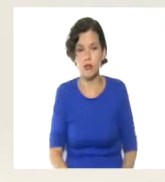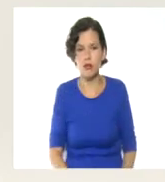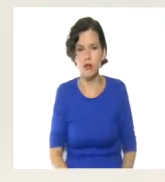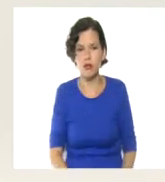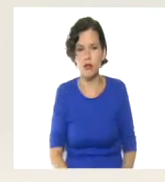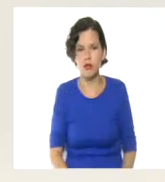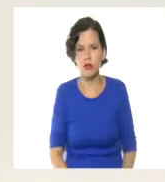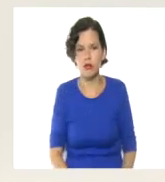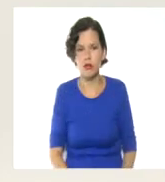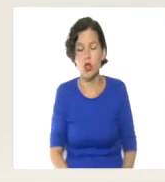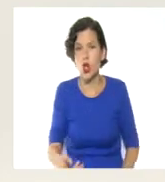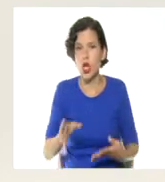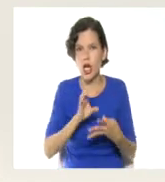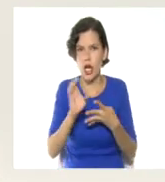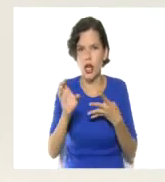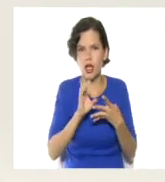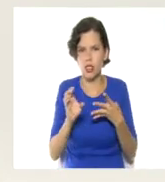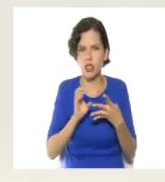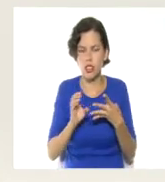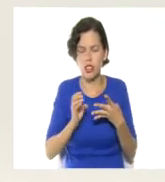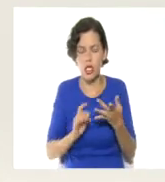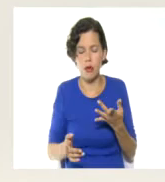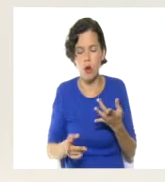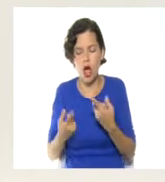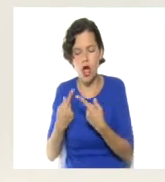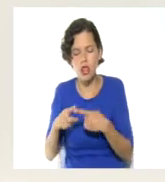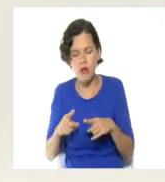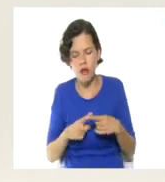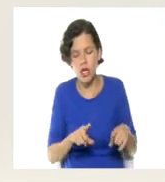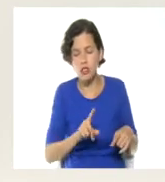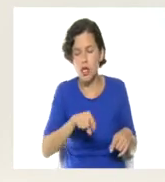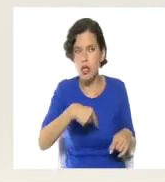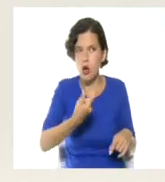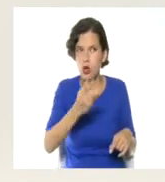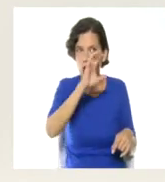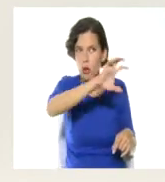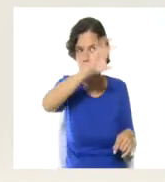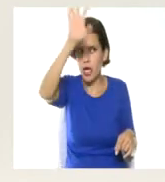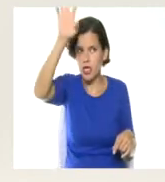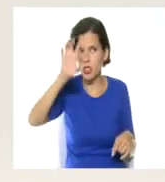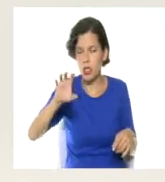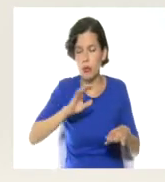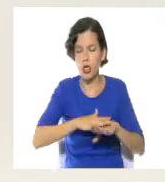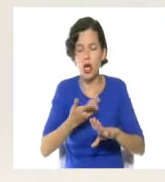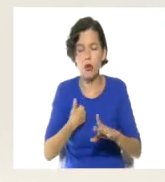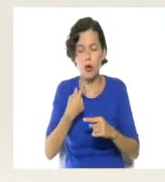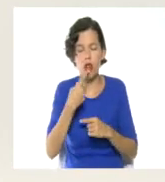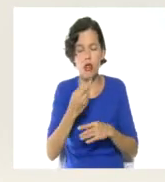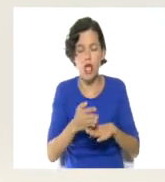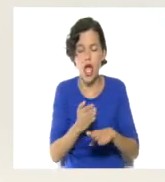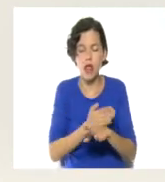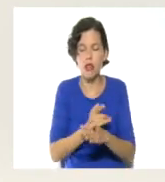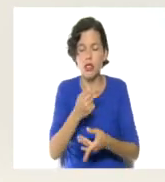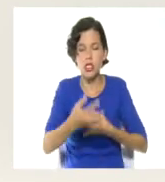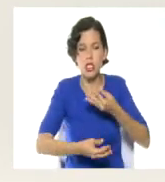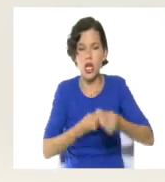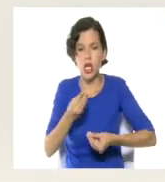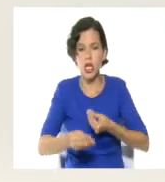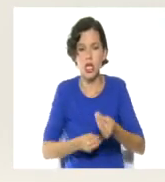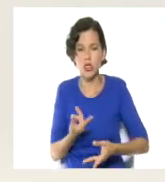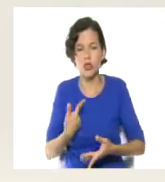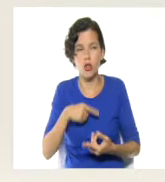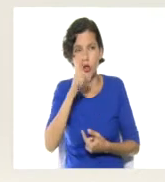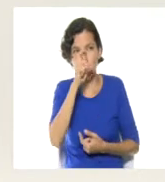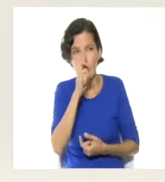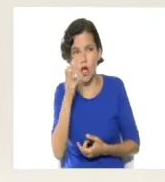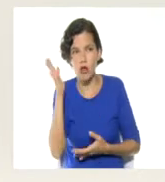nos caracterizamos, a diferencia de otros países, porque como les mencioné anteriormente, se ha implementado desde hace